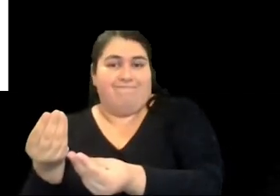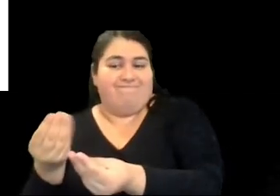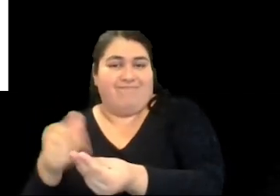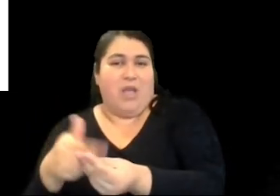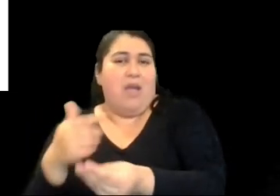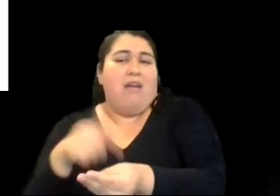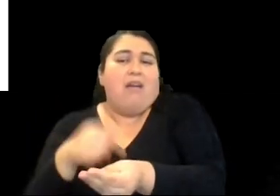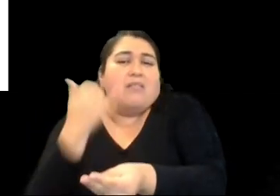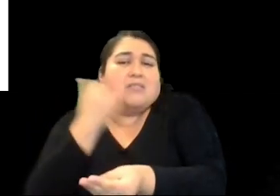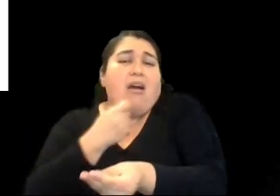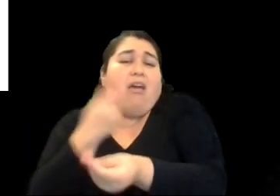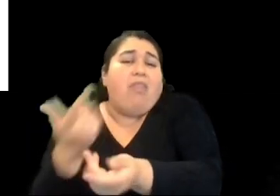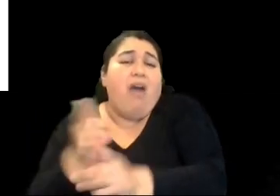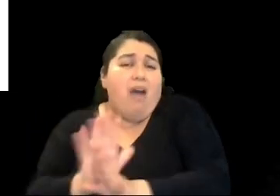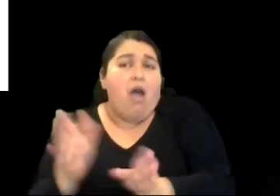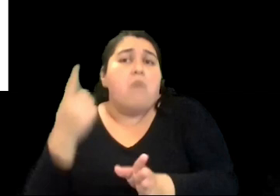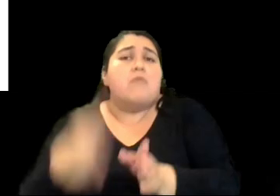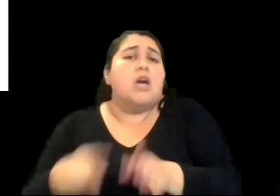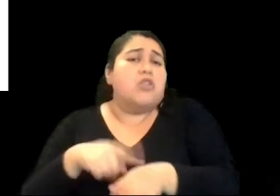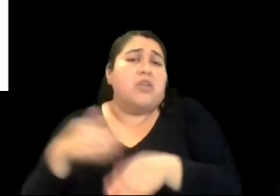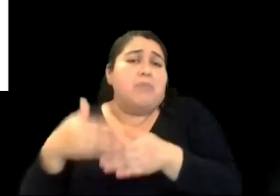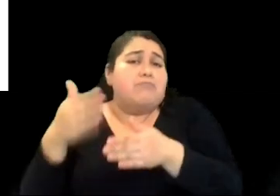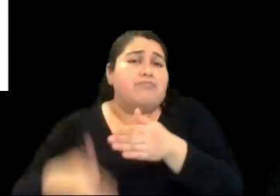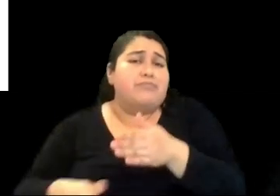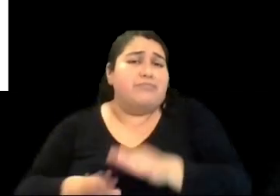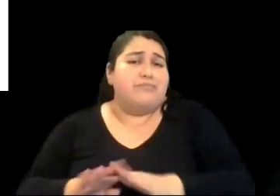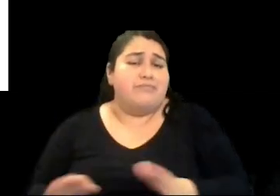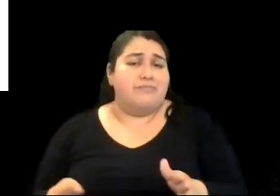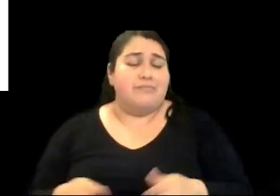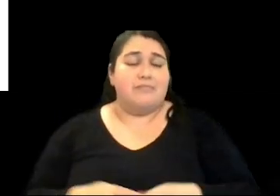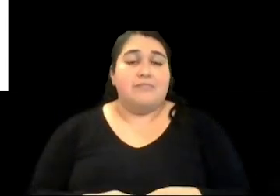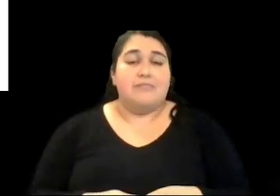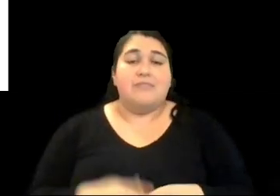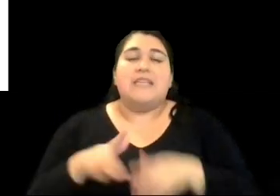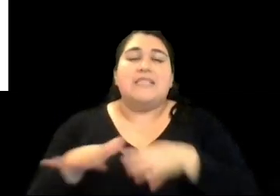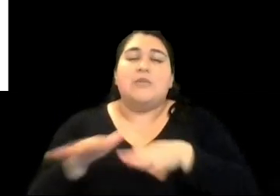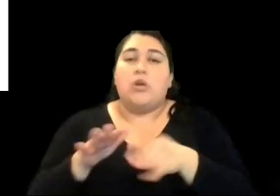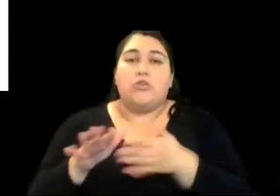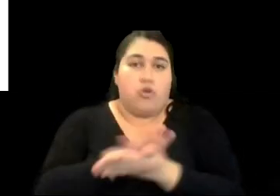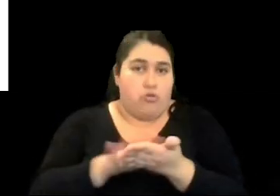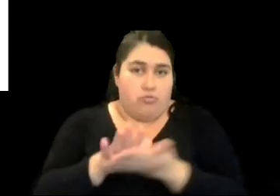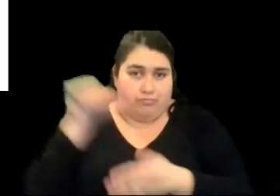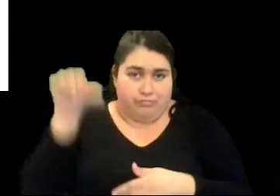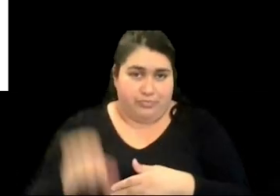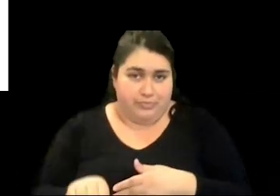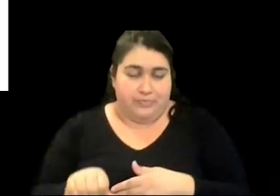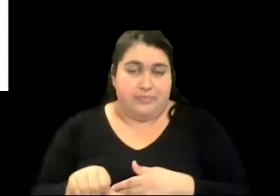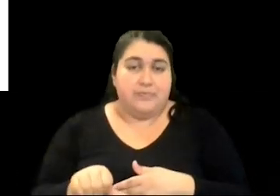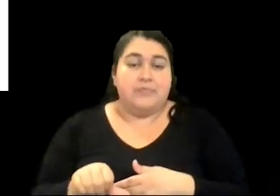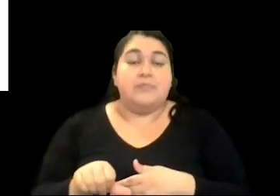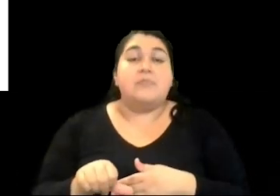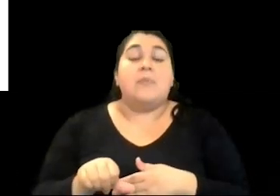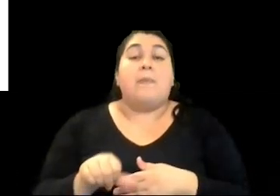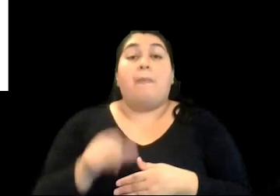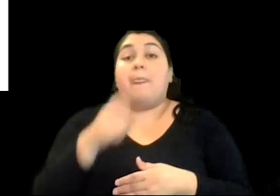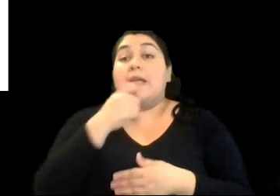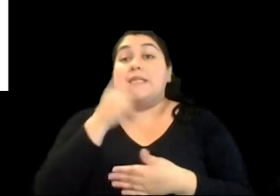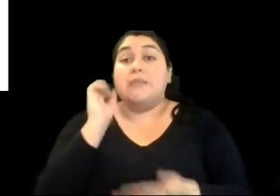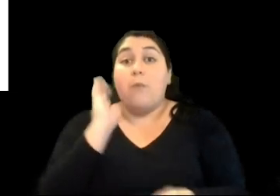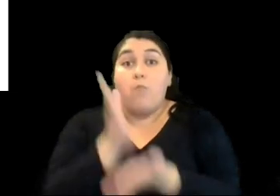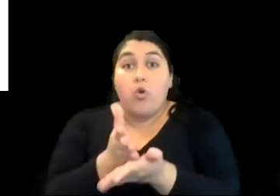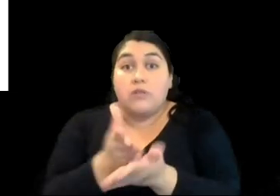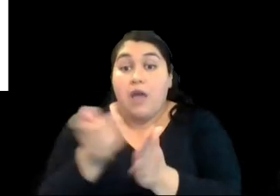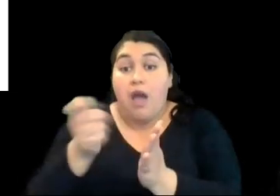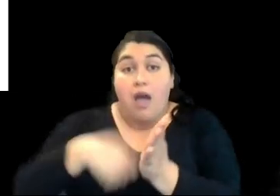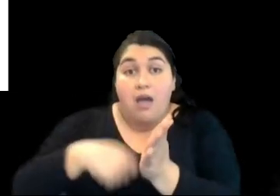ese requerimiento en tiempo y forma. Esos hechos que no pueden ser subsanables, si la multa no está firme, van a quedar